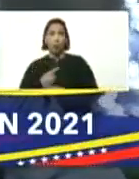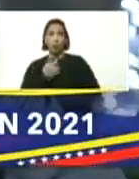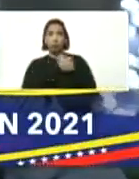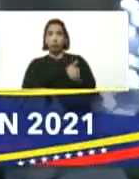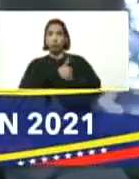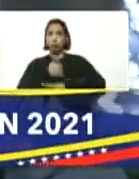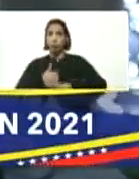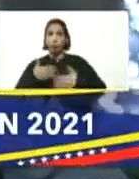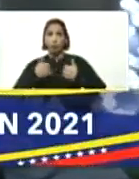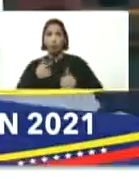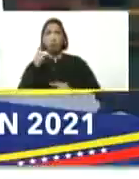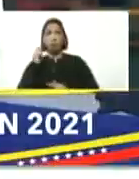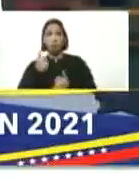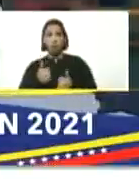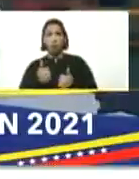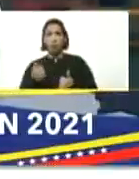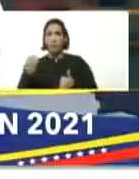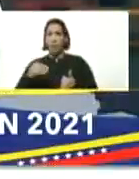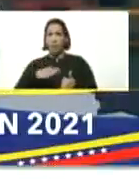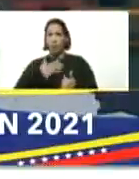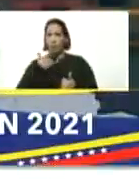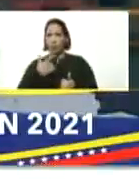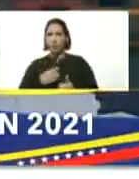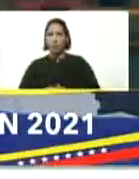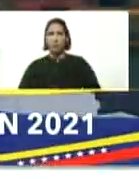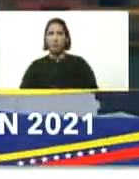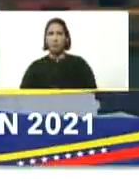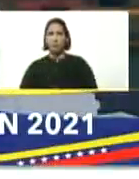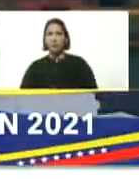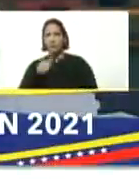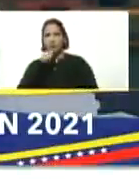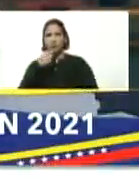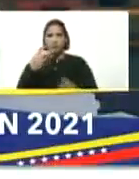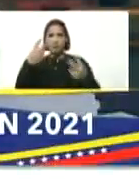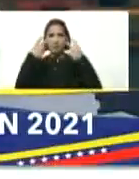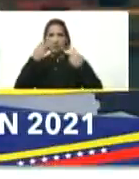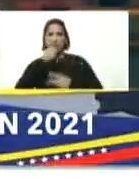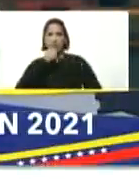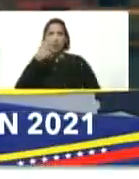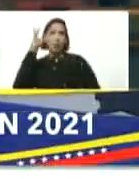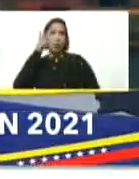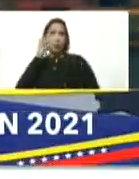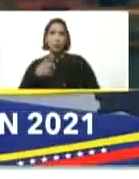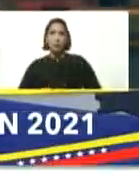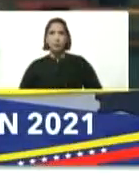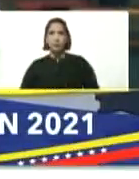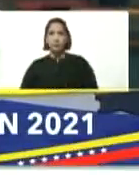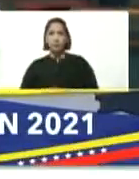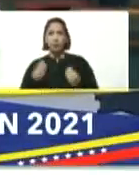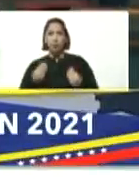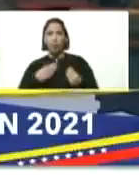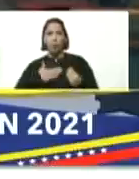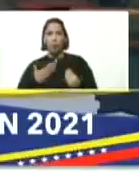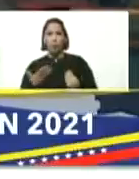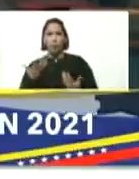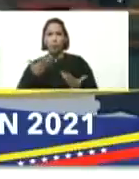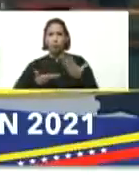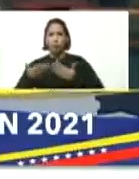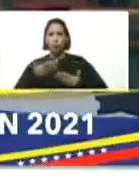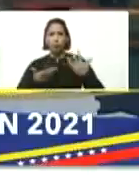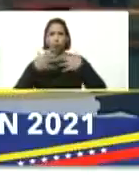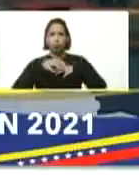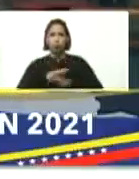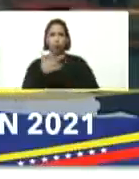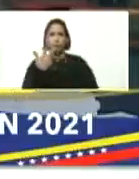Me parece muy bien el semáforo. ¿Qué más le podemos decir al quien nos ve, al quien nos escucha? Bueno, ¿cómo puede articularse a estos